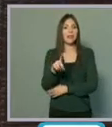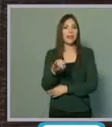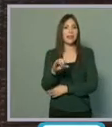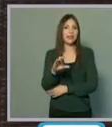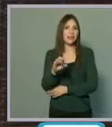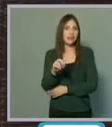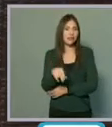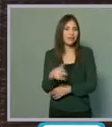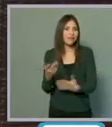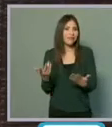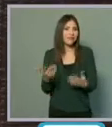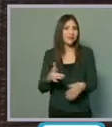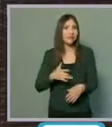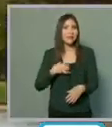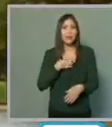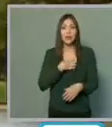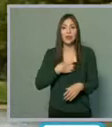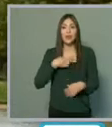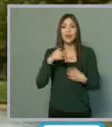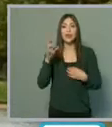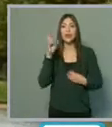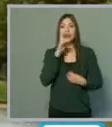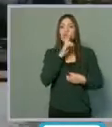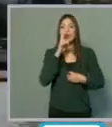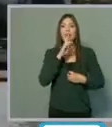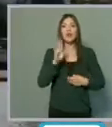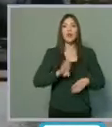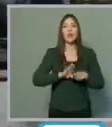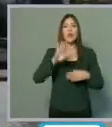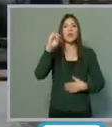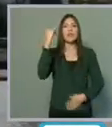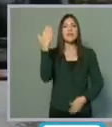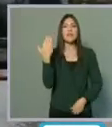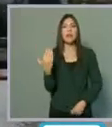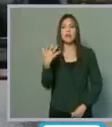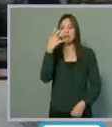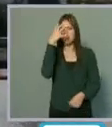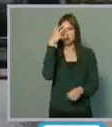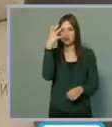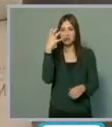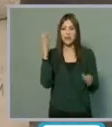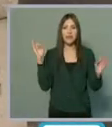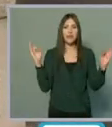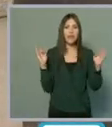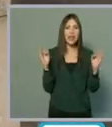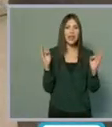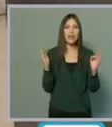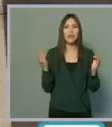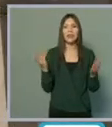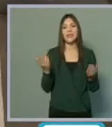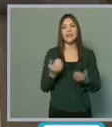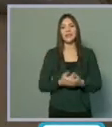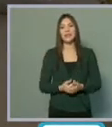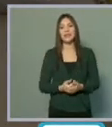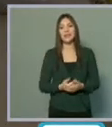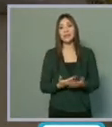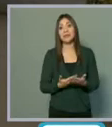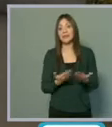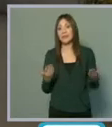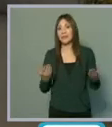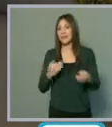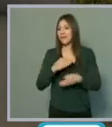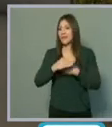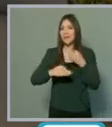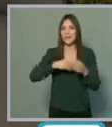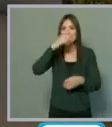rusos tienen imagen de muy fríos, muy serios, etcétera. Ahora dicen que mentira, todos